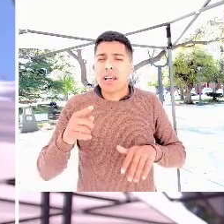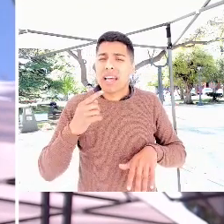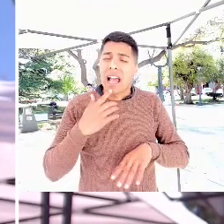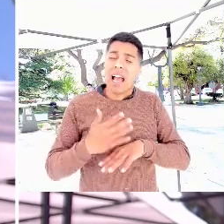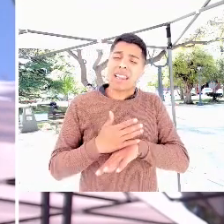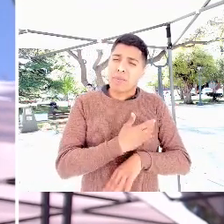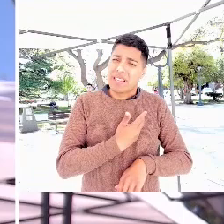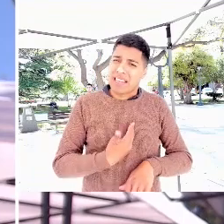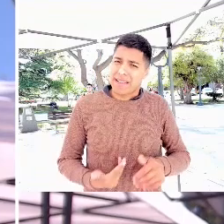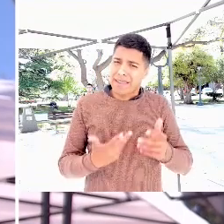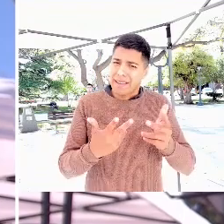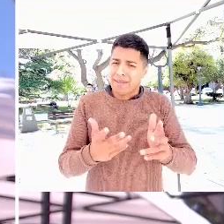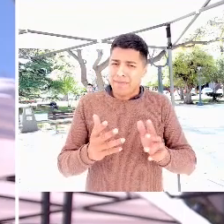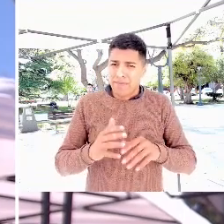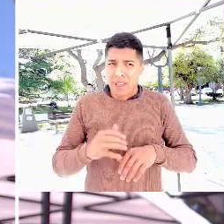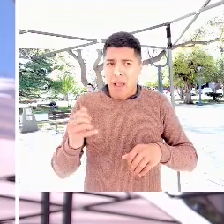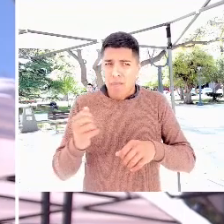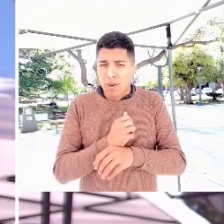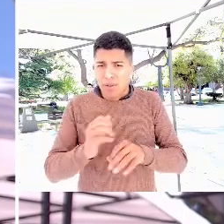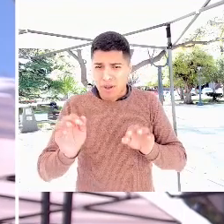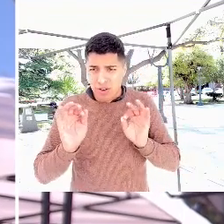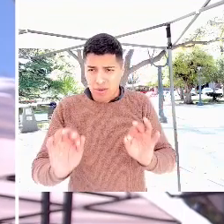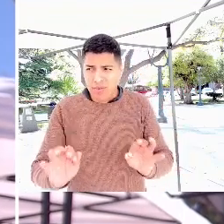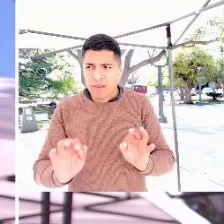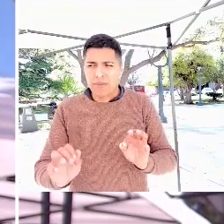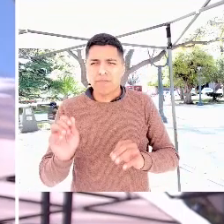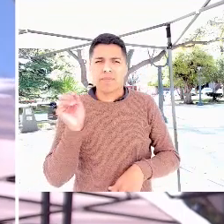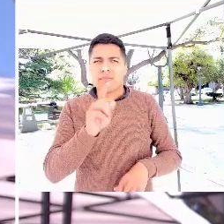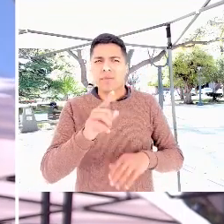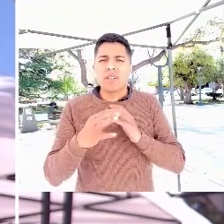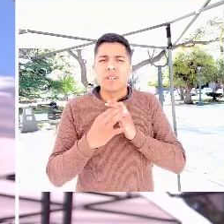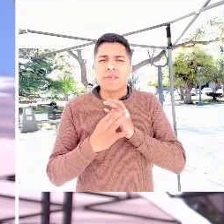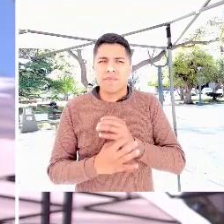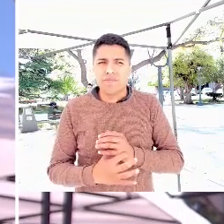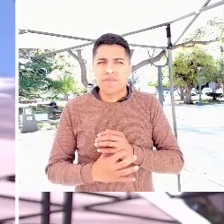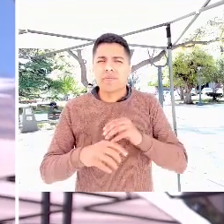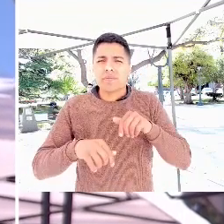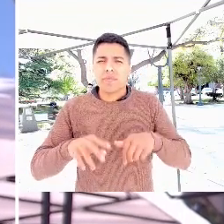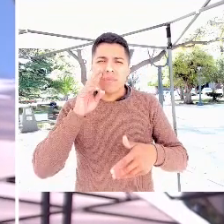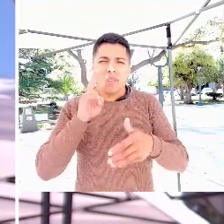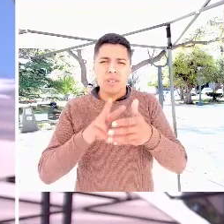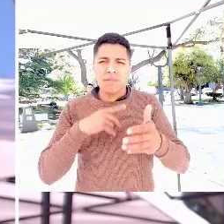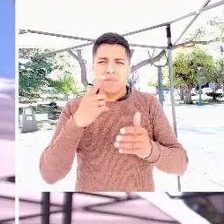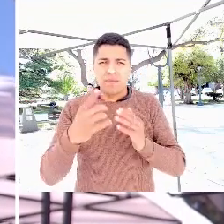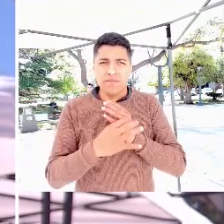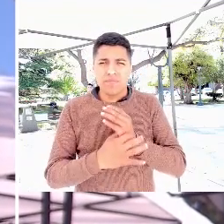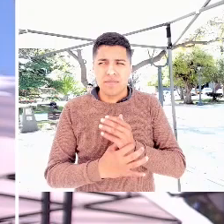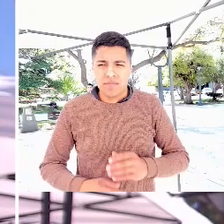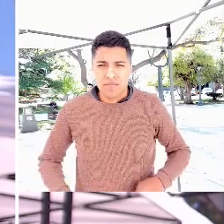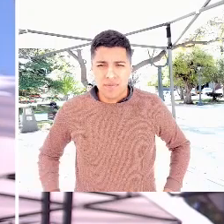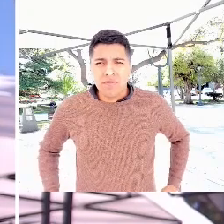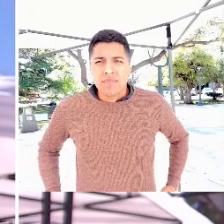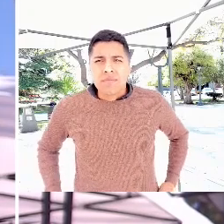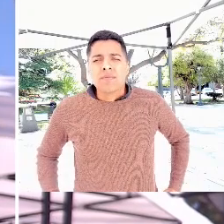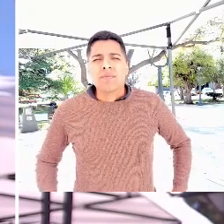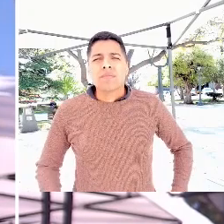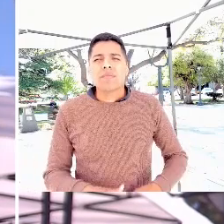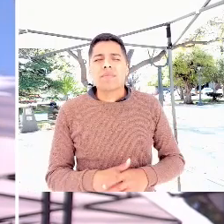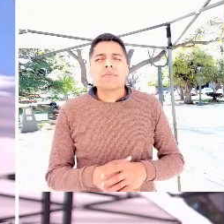presidente. Aprobado en general y en particular el mencionado expediente. Continuamos con la lectura del despacho.